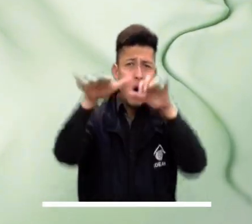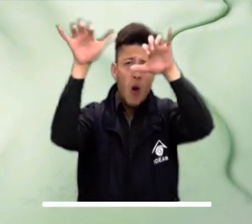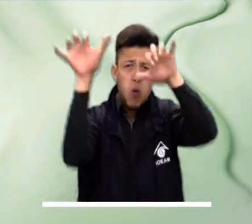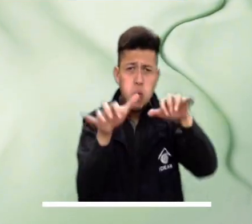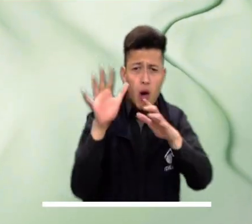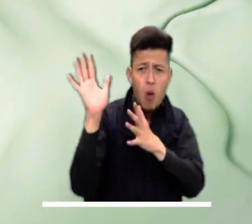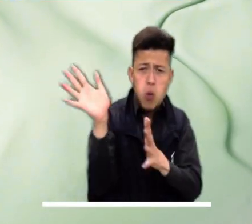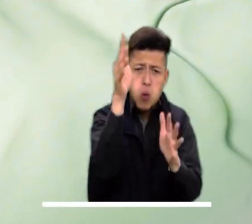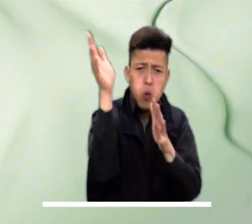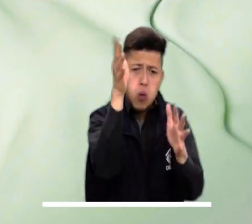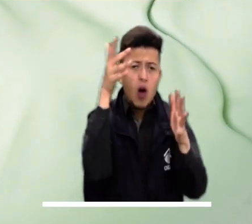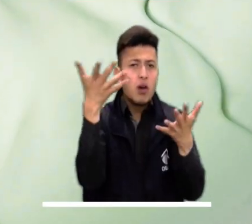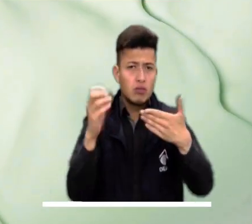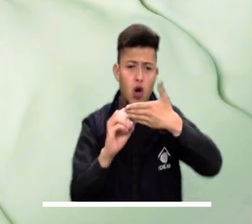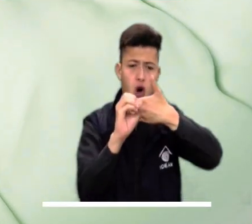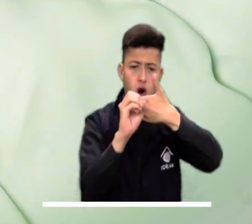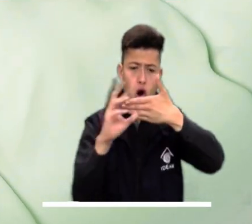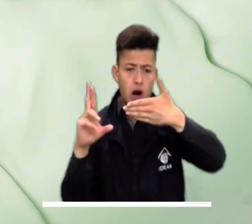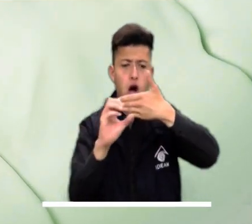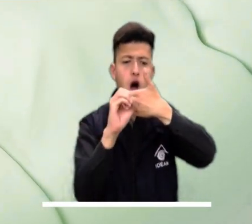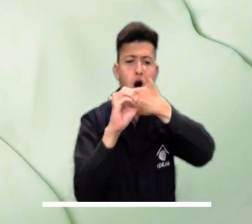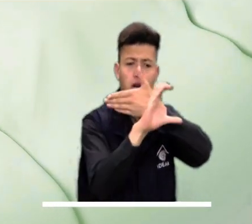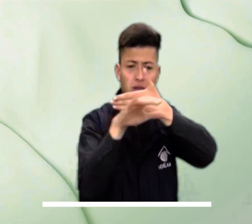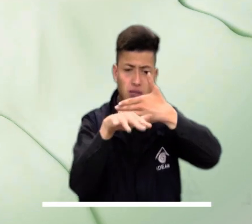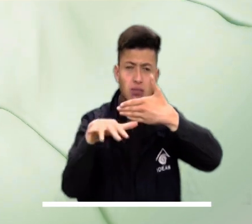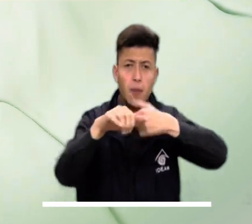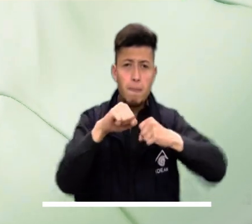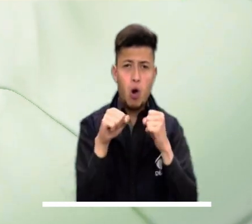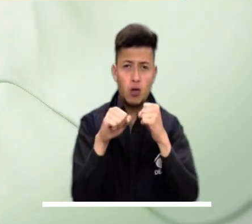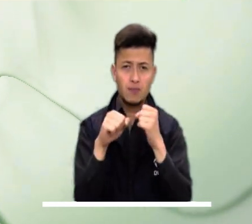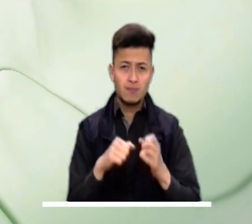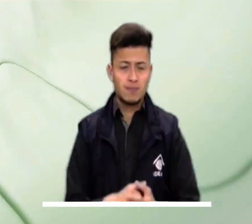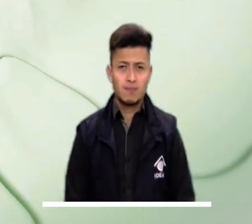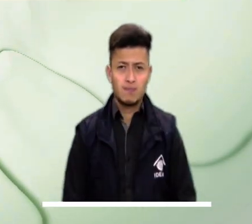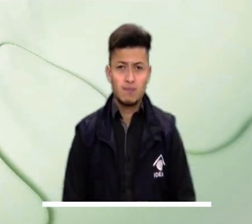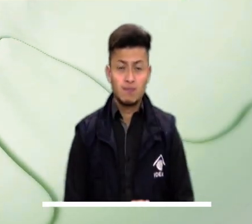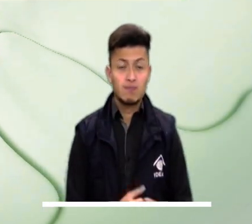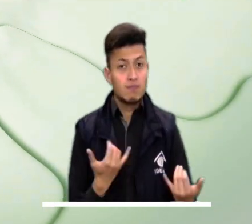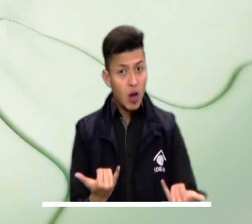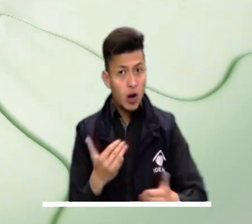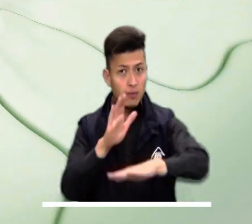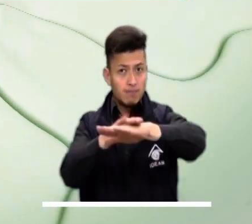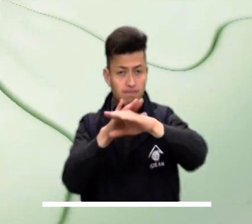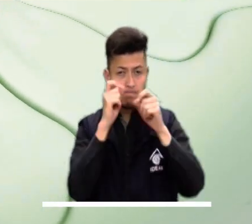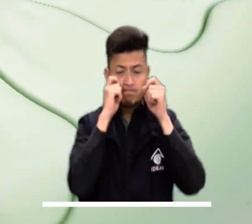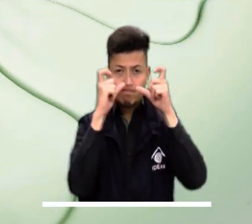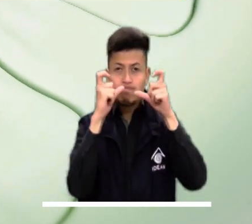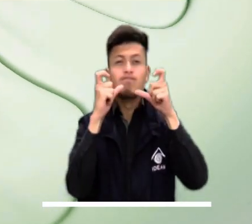mantendrá las condiciones de cielo nublado con lluvias y chubascos sobre el oriente y occidente de Bogotá.